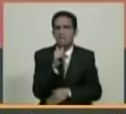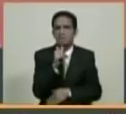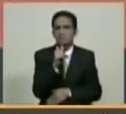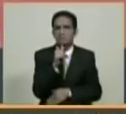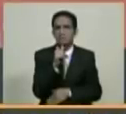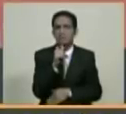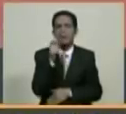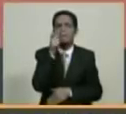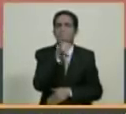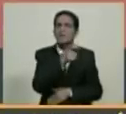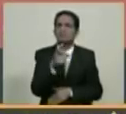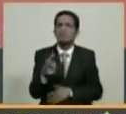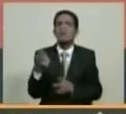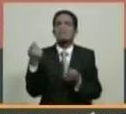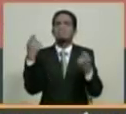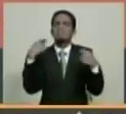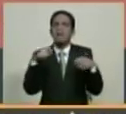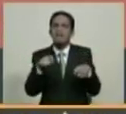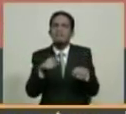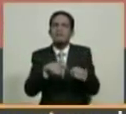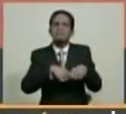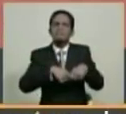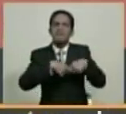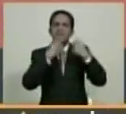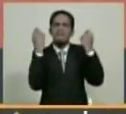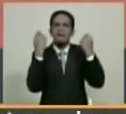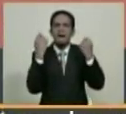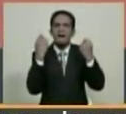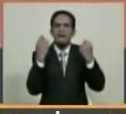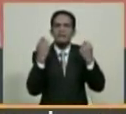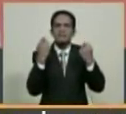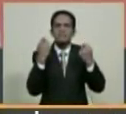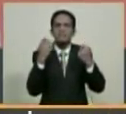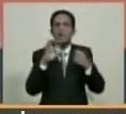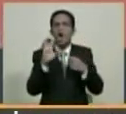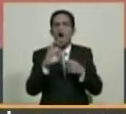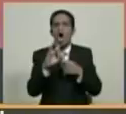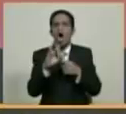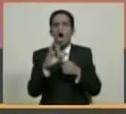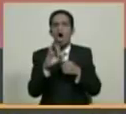quienes pretendan boicotear, sabotear o torpedear